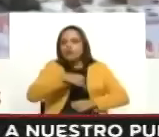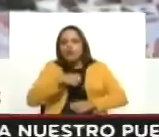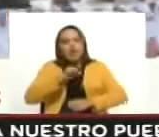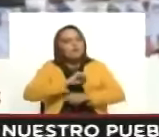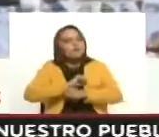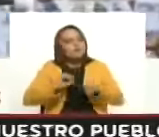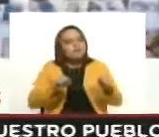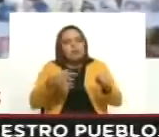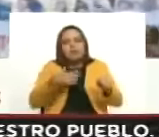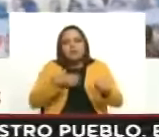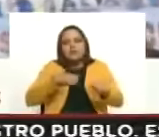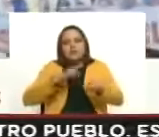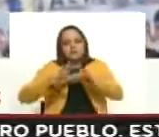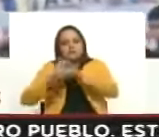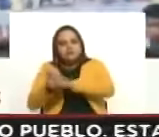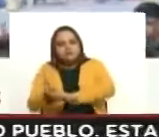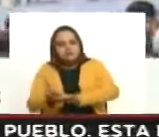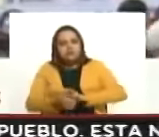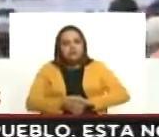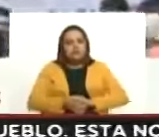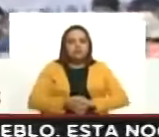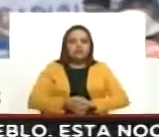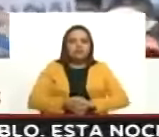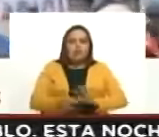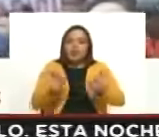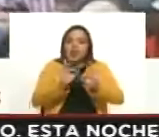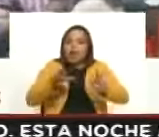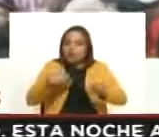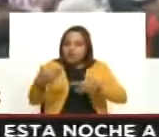imbatibles. Nada ni nadie podrá con nosotros.